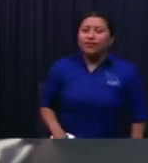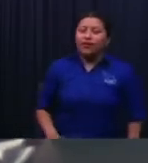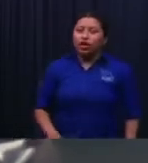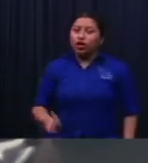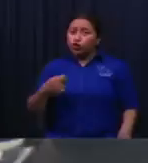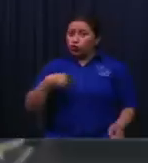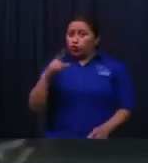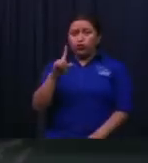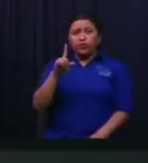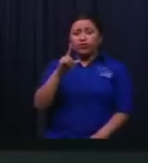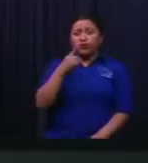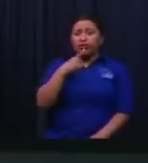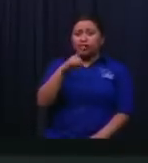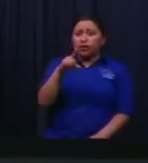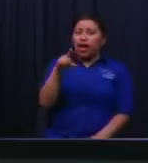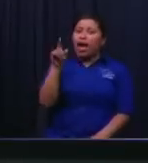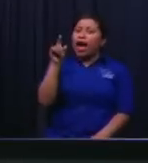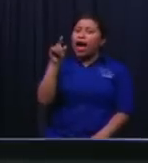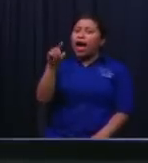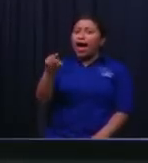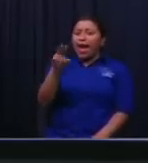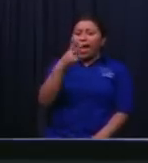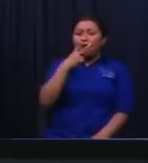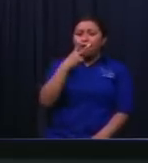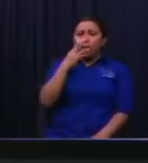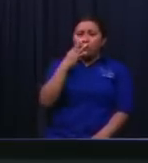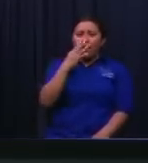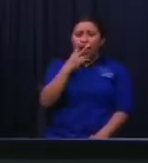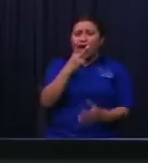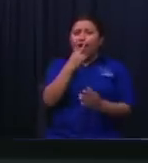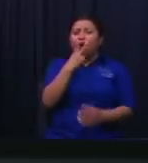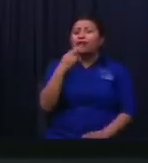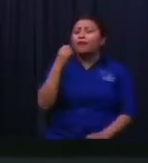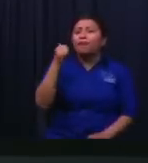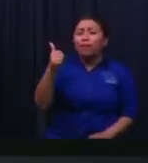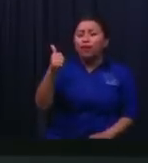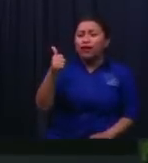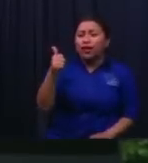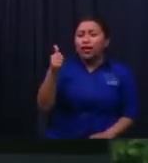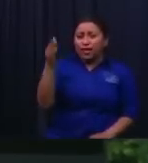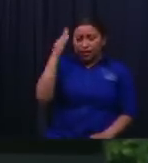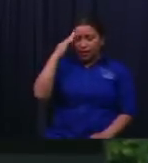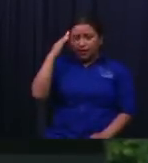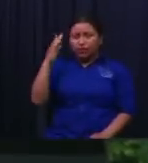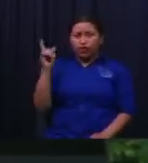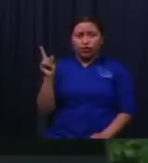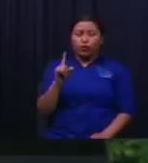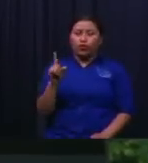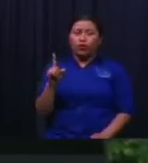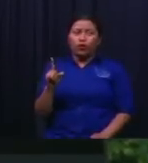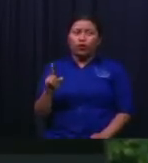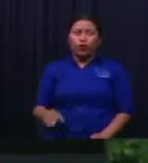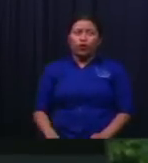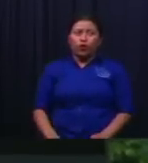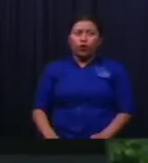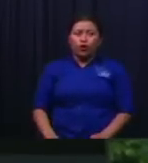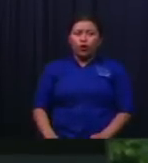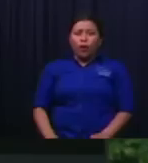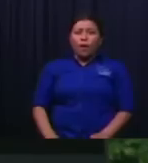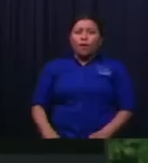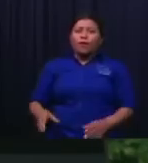¿verdad? Solo a servir en la casa. No, sino que dice, como al